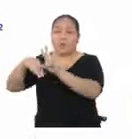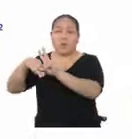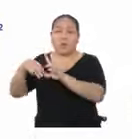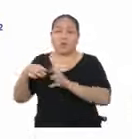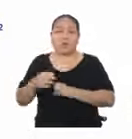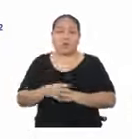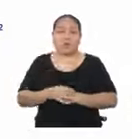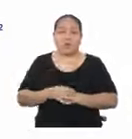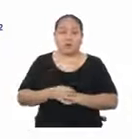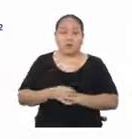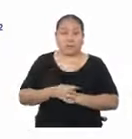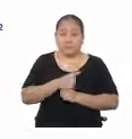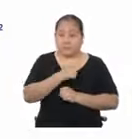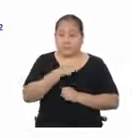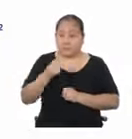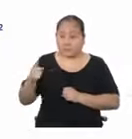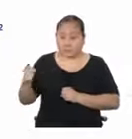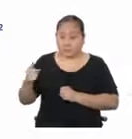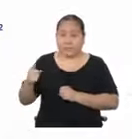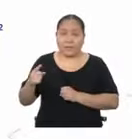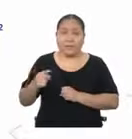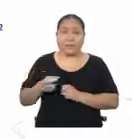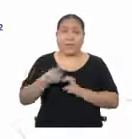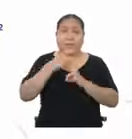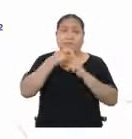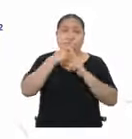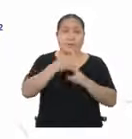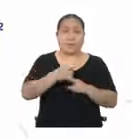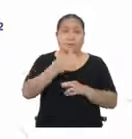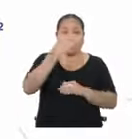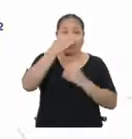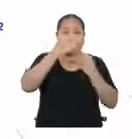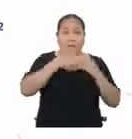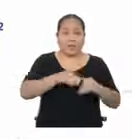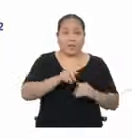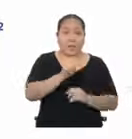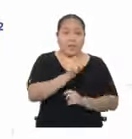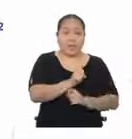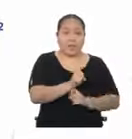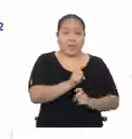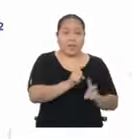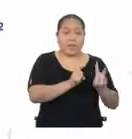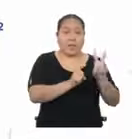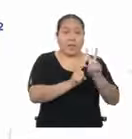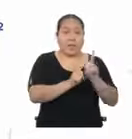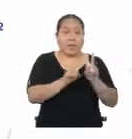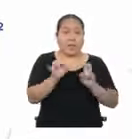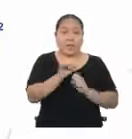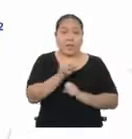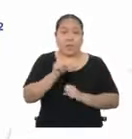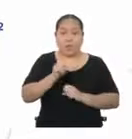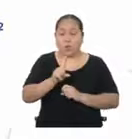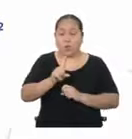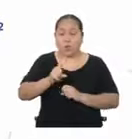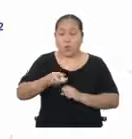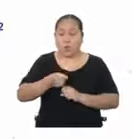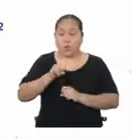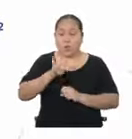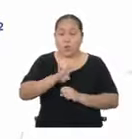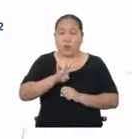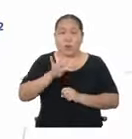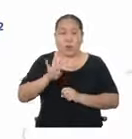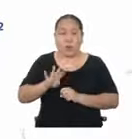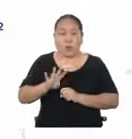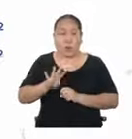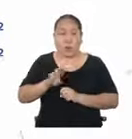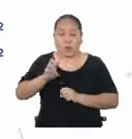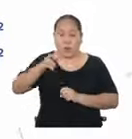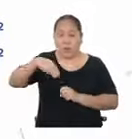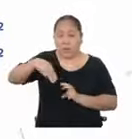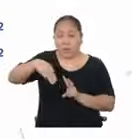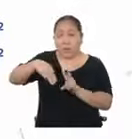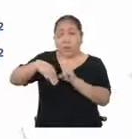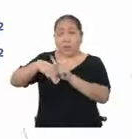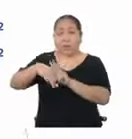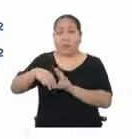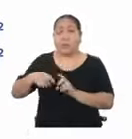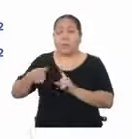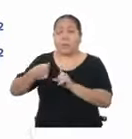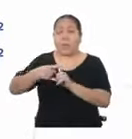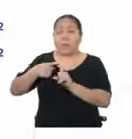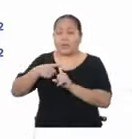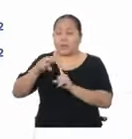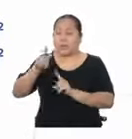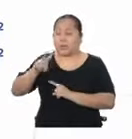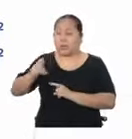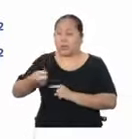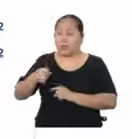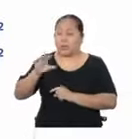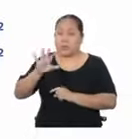cuadrado. Entonces, resulta que x al cuadrado es igual a 1,44 metros cuadrados